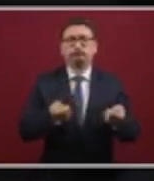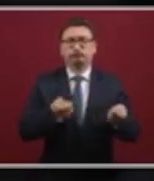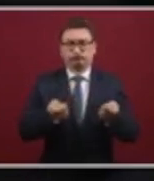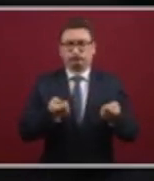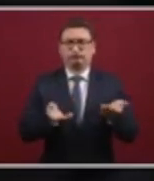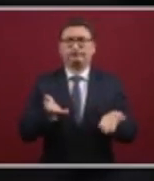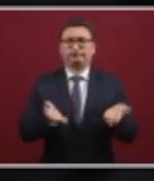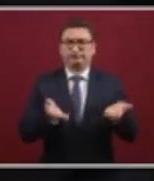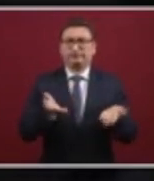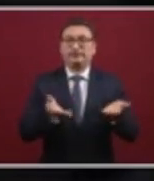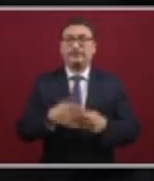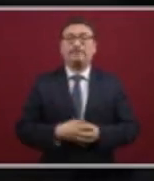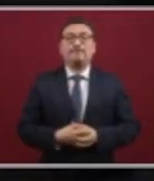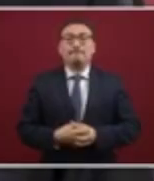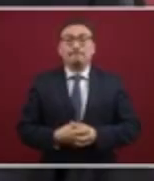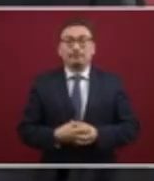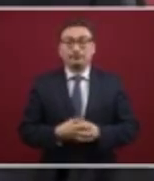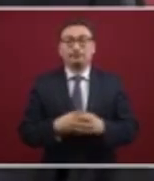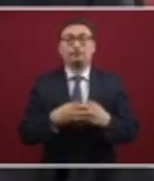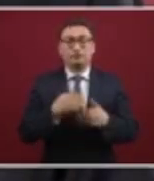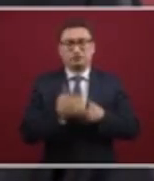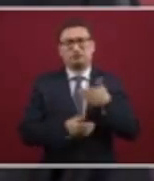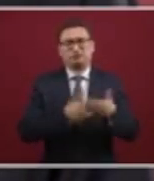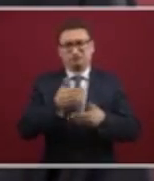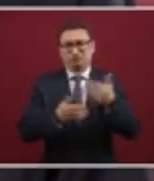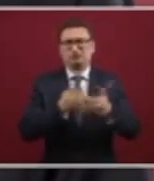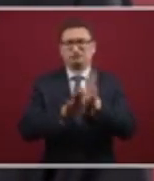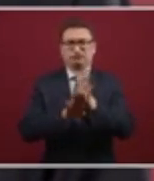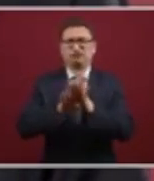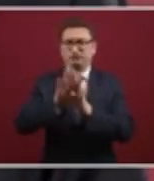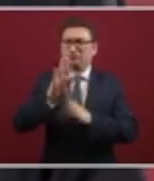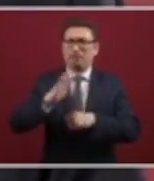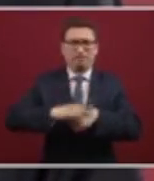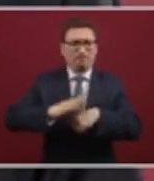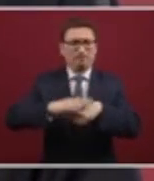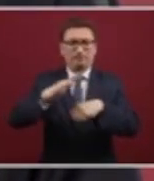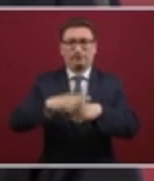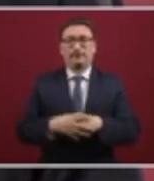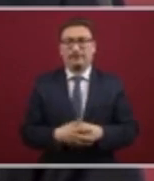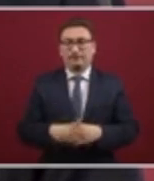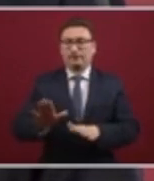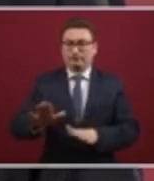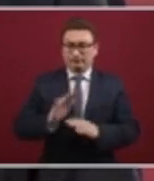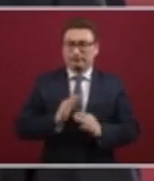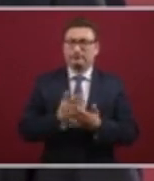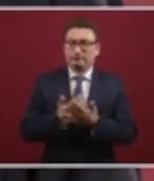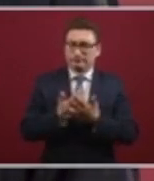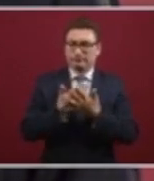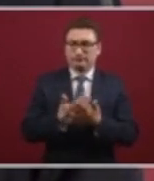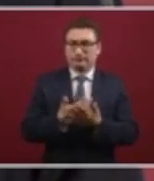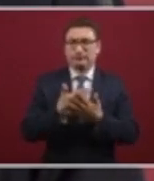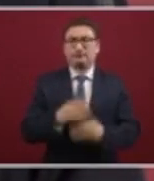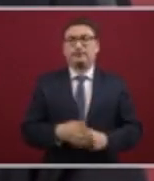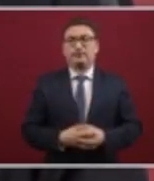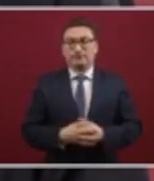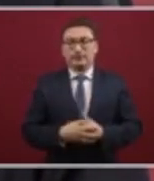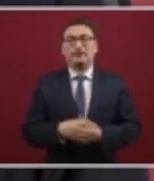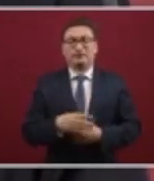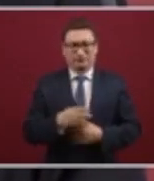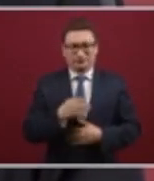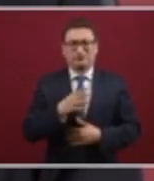y va a haber más crecimiento, va a haber mucho más crecimiento. Entonces, vamos a esperarnos. Es que